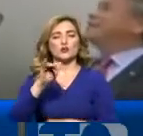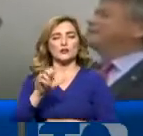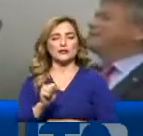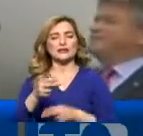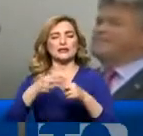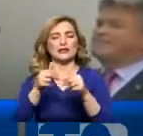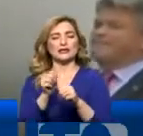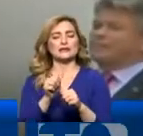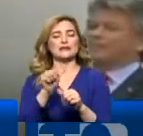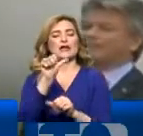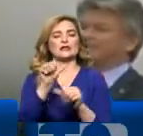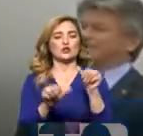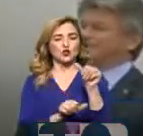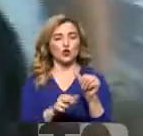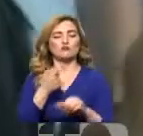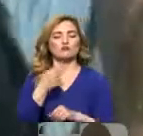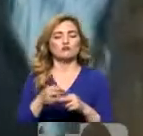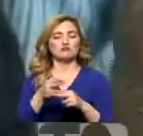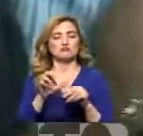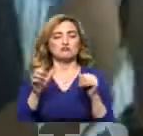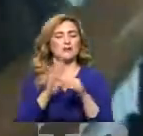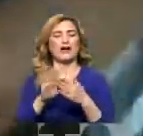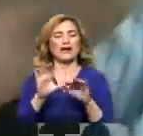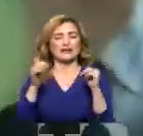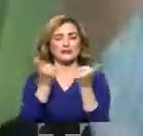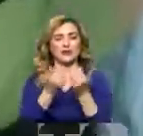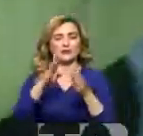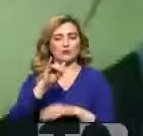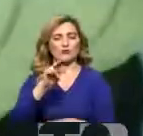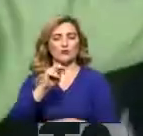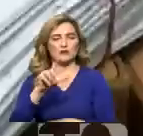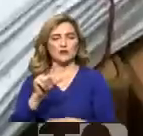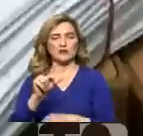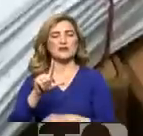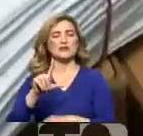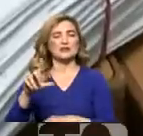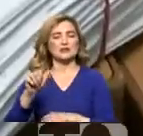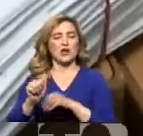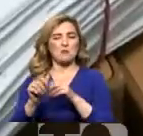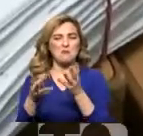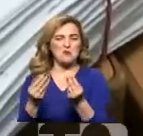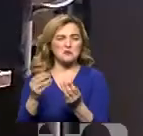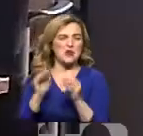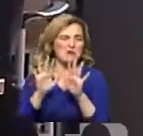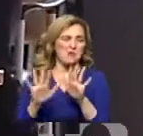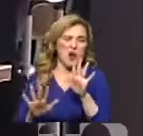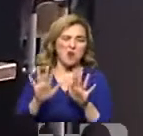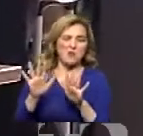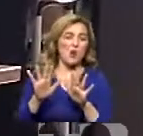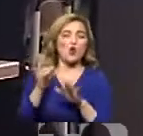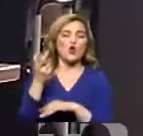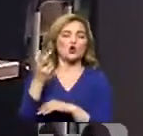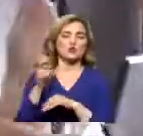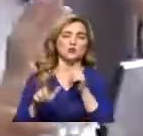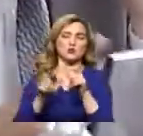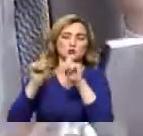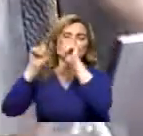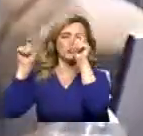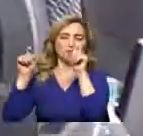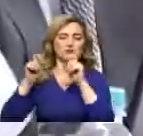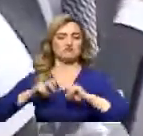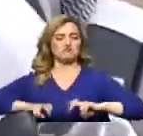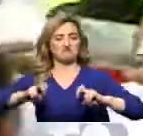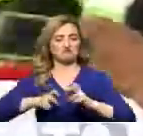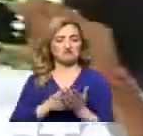la asambleísta viviana bonilla otros ex funcionarios y casi una decena de empresarios en el caso sobornos la fiscalía investiga supuestos aportes